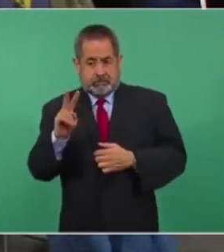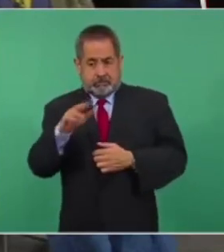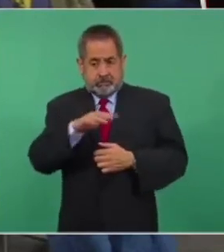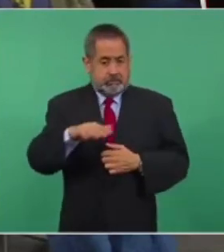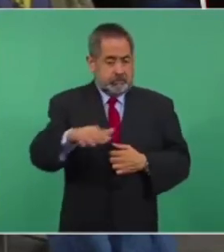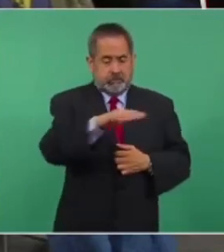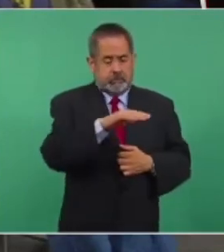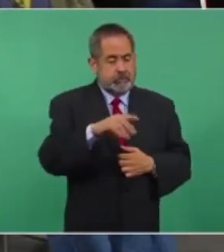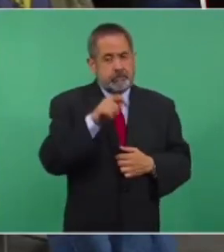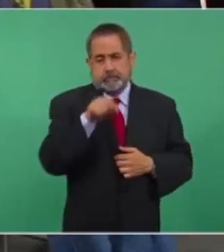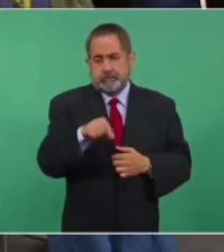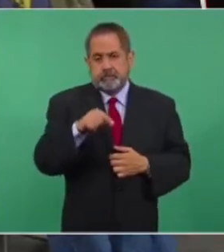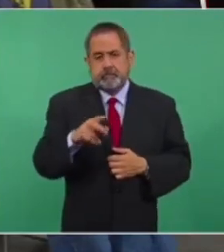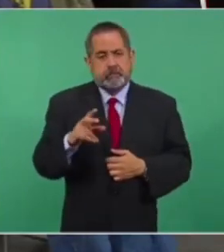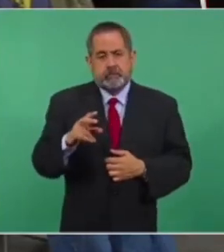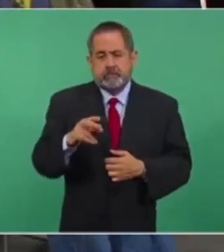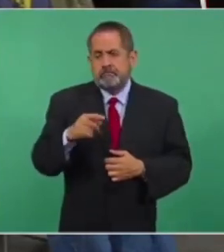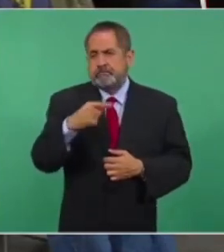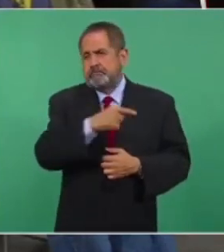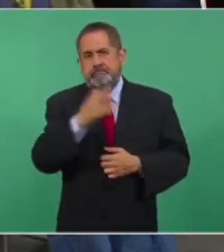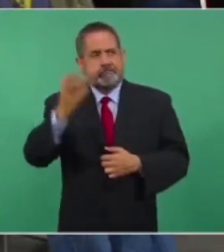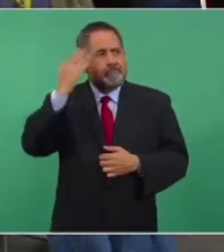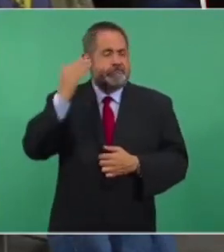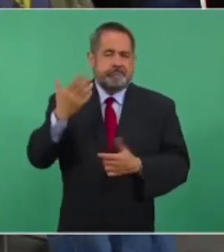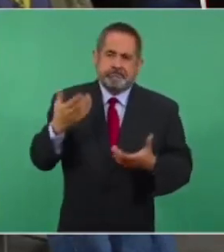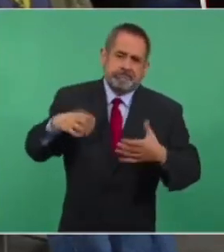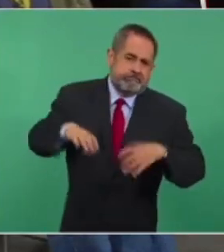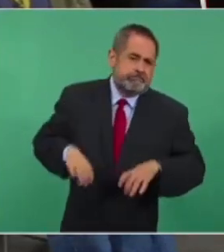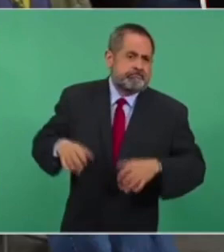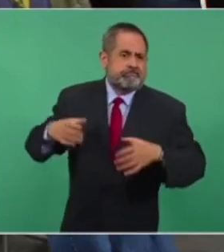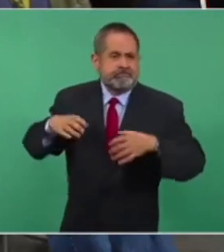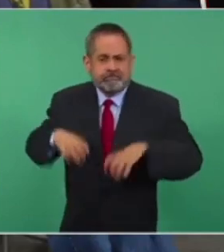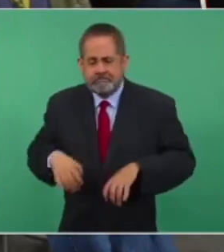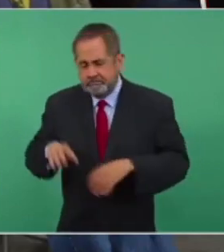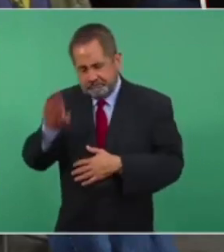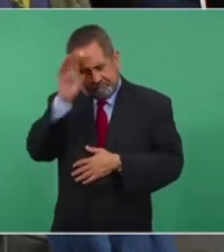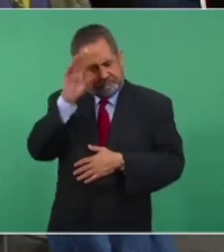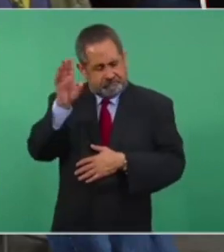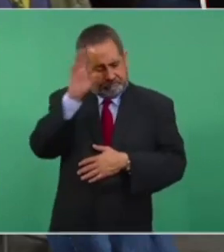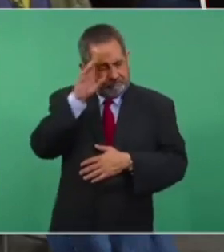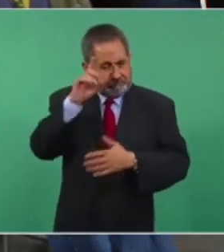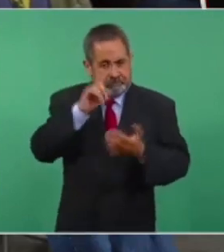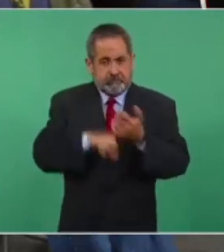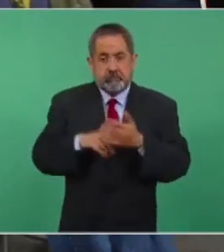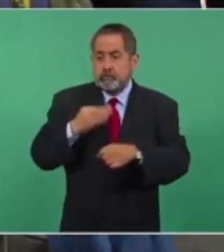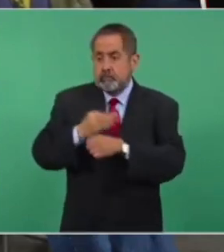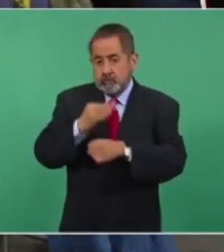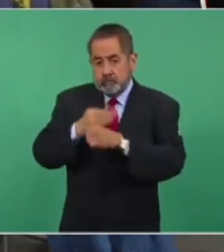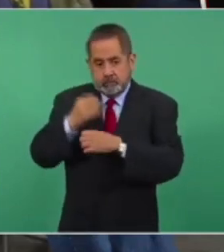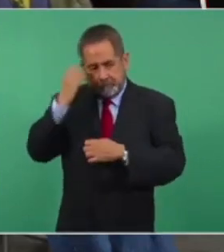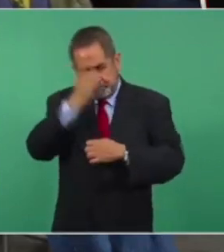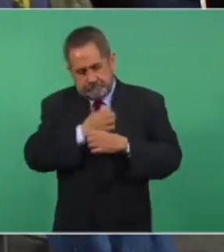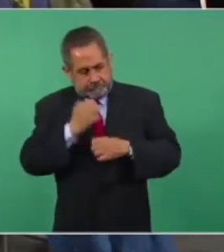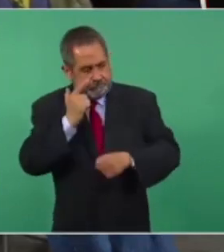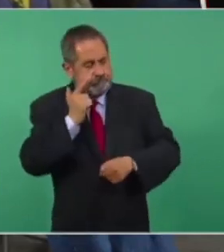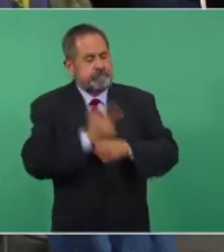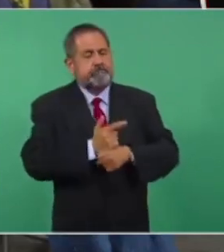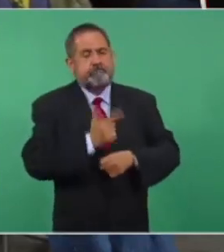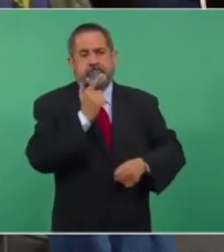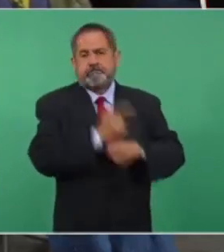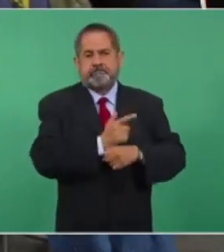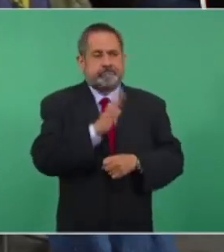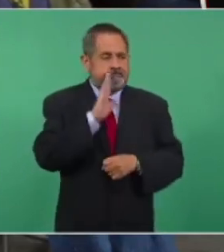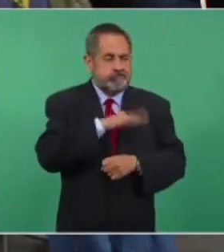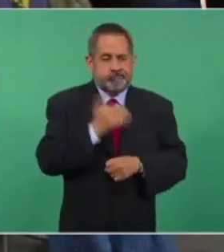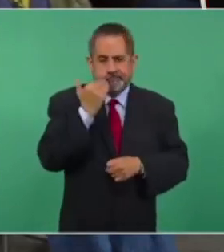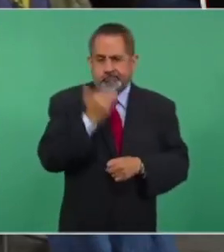no tuvieron llenadera, como dice usted, están haciendo las auditorías, están encontrando irregularidades.